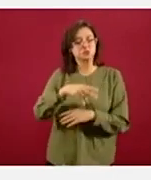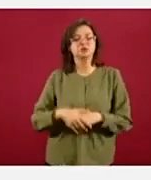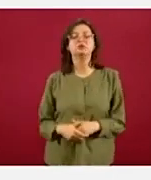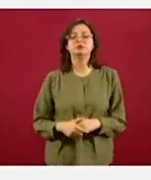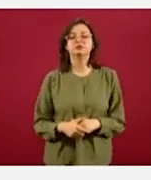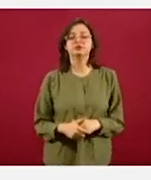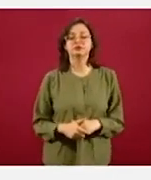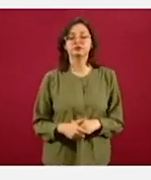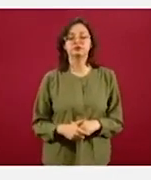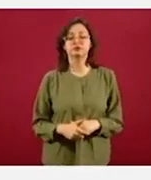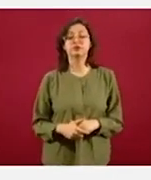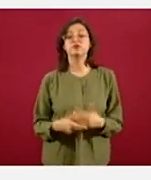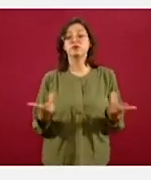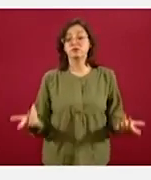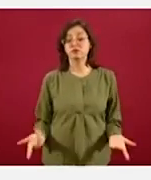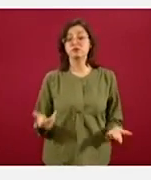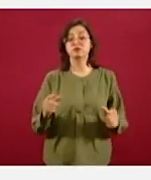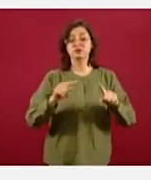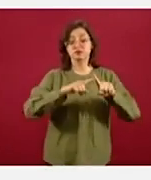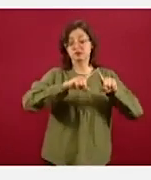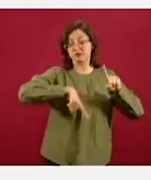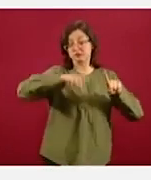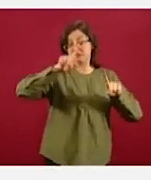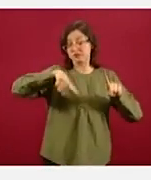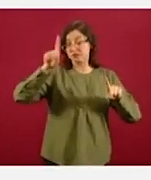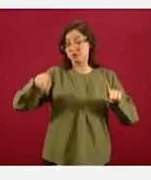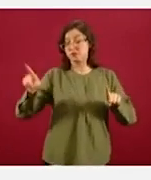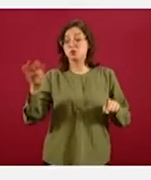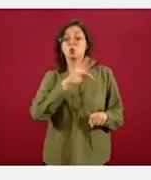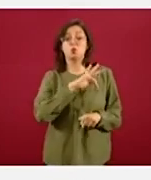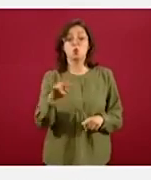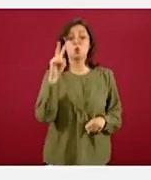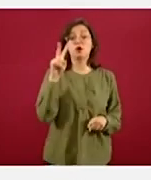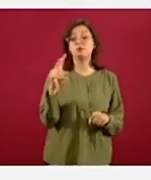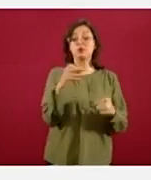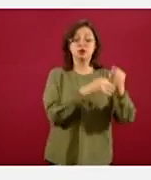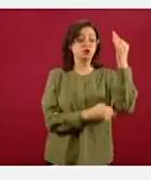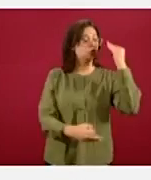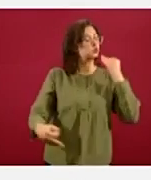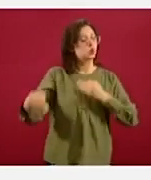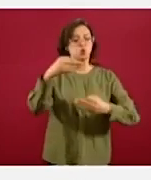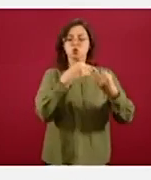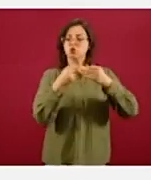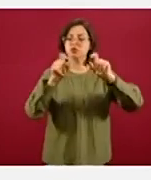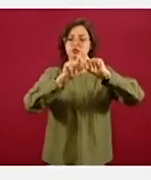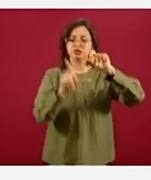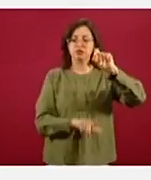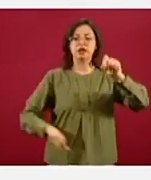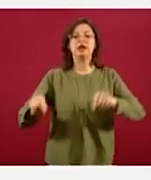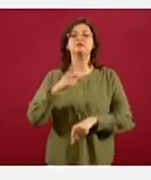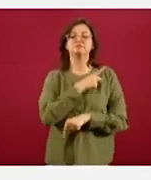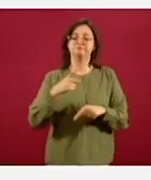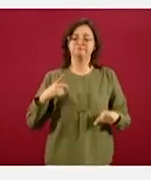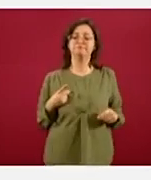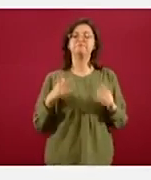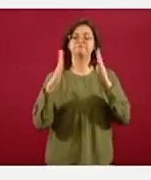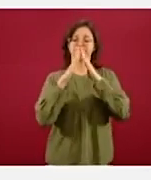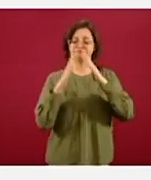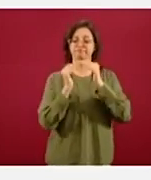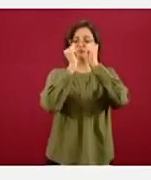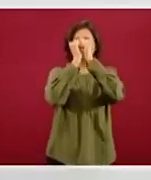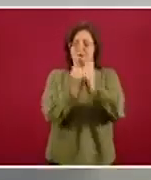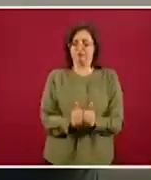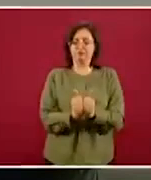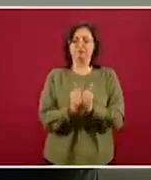eso, esta gráfica también nos muestra la importancia de que todos en toda la República nos debemos de quedar en casa.